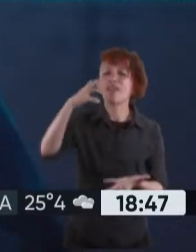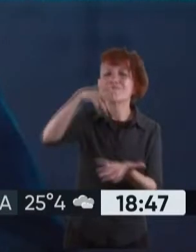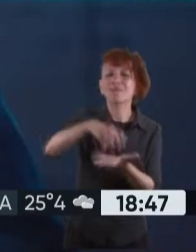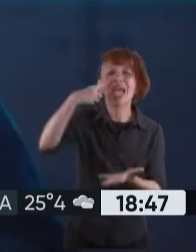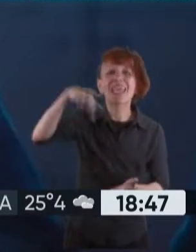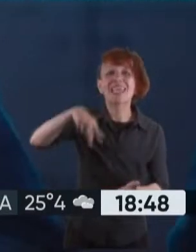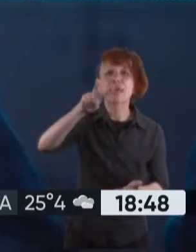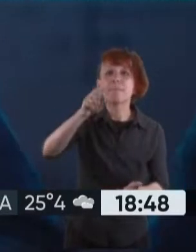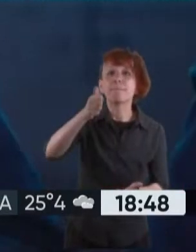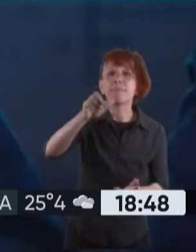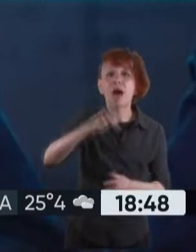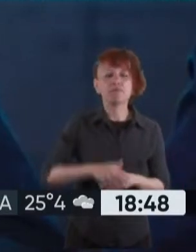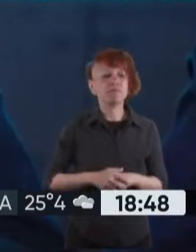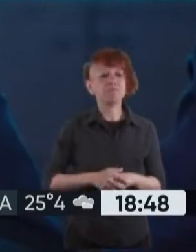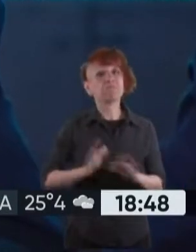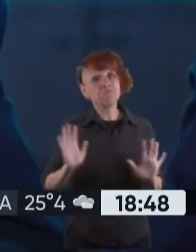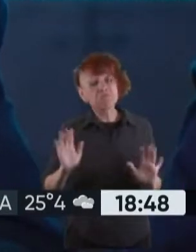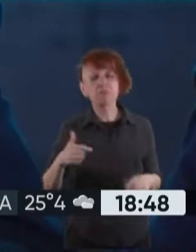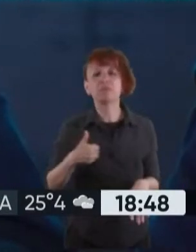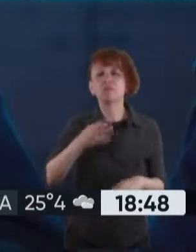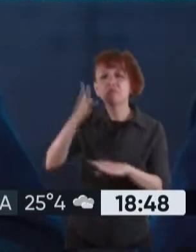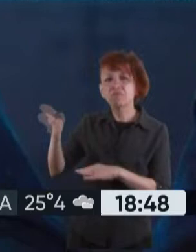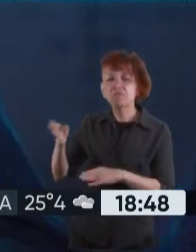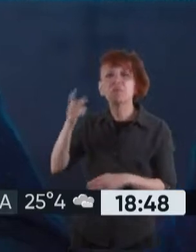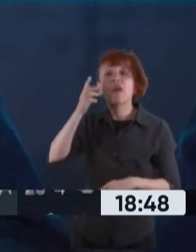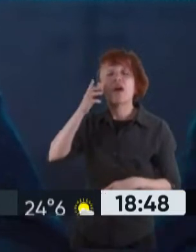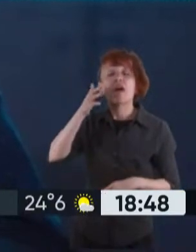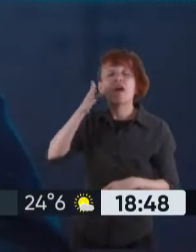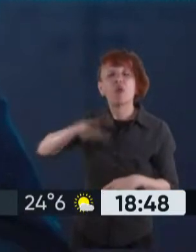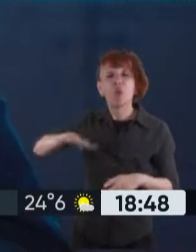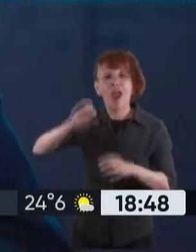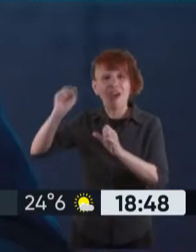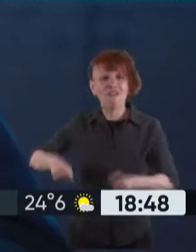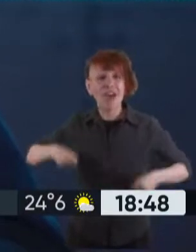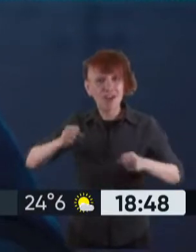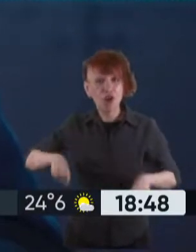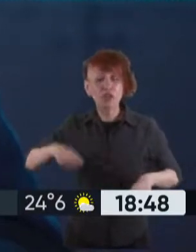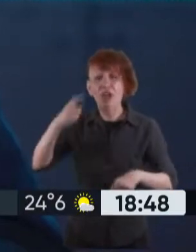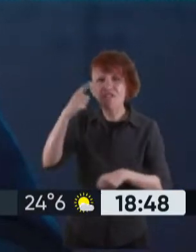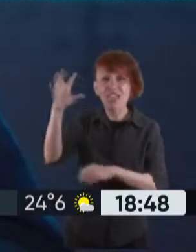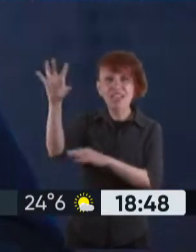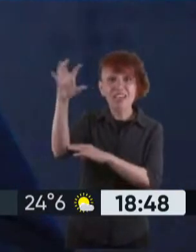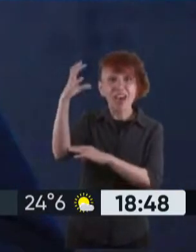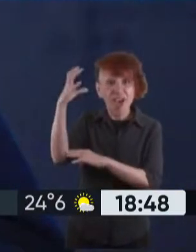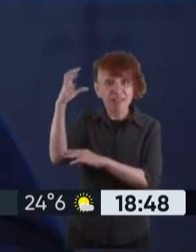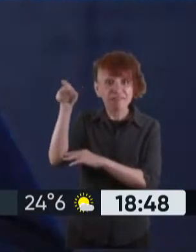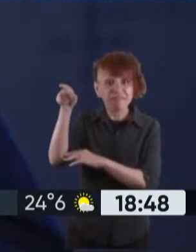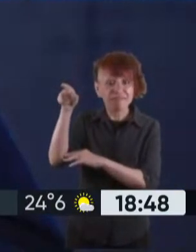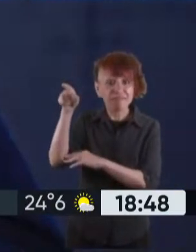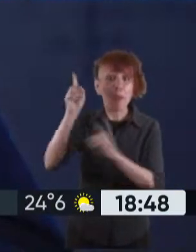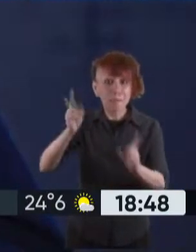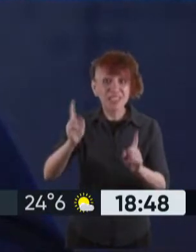Me tocó ser presidente y fui a Bariloche y vi un enorme radar que instalábamos de los muchos radares que produjo e instaló el